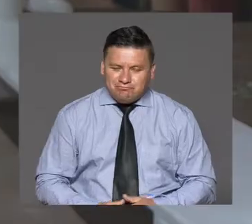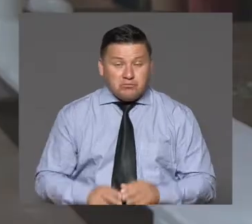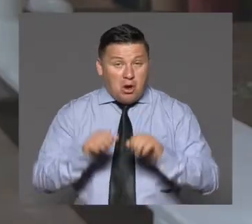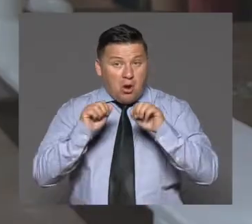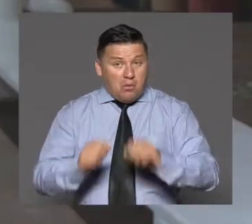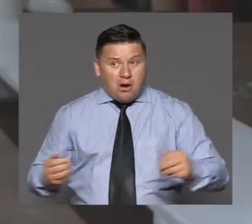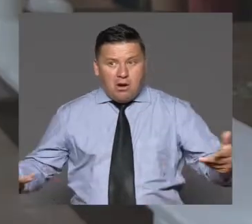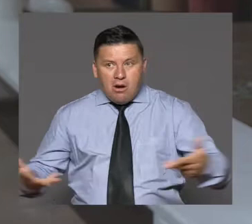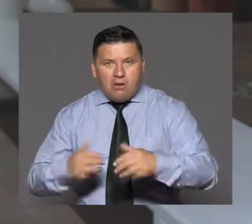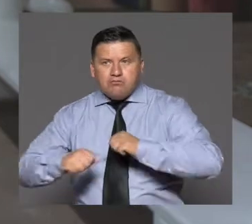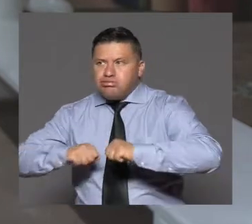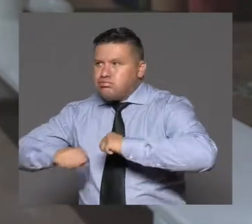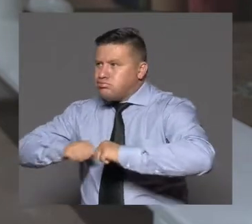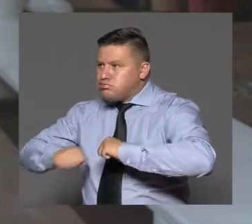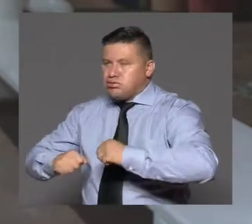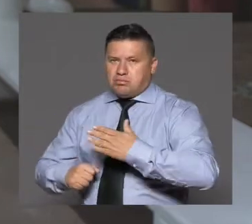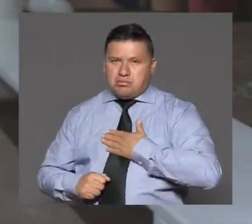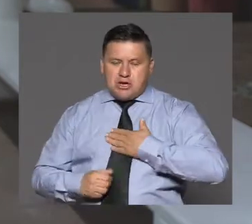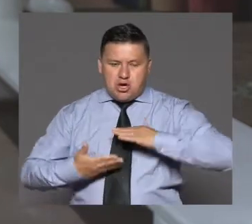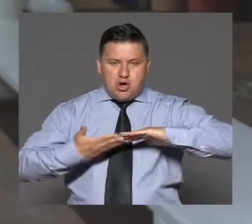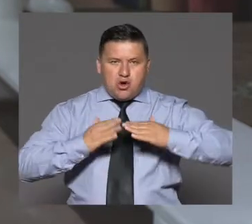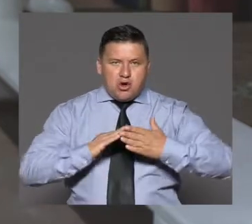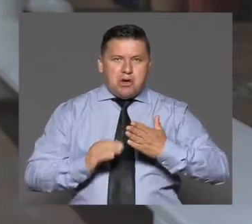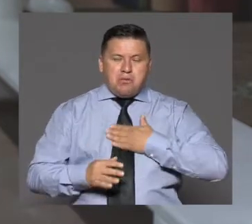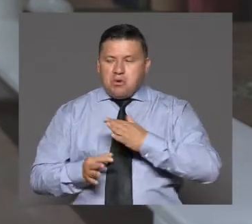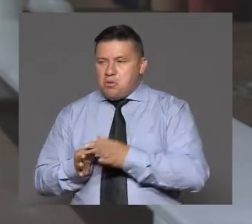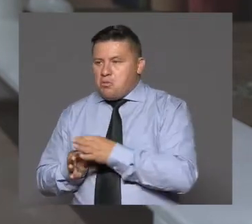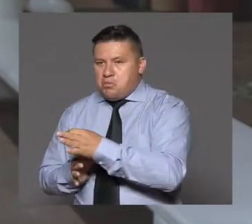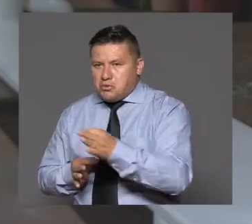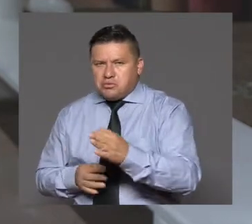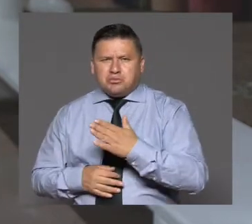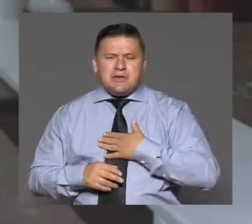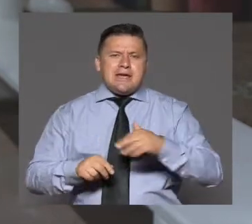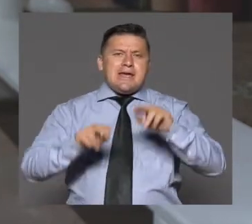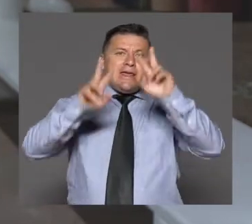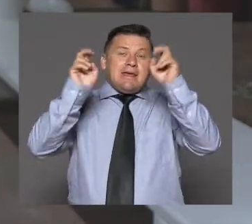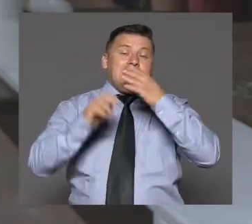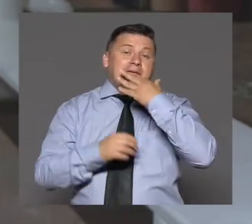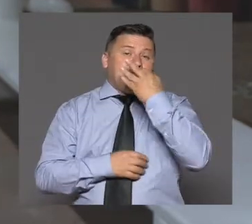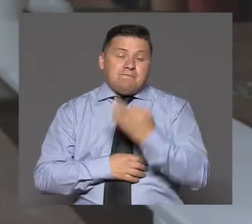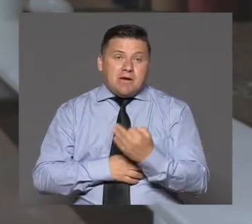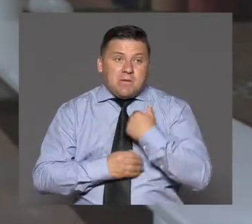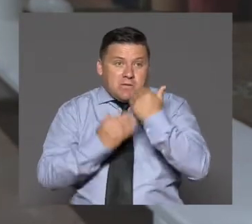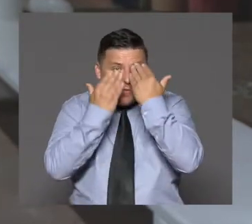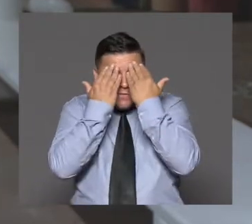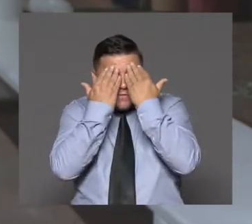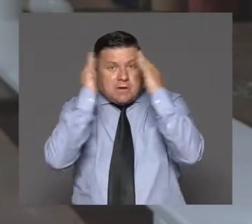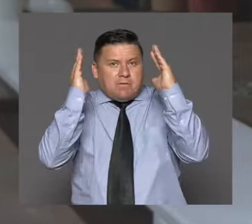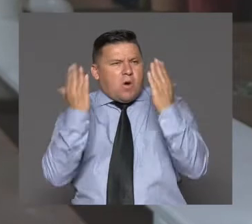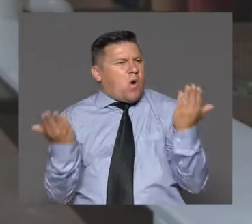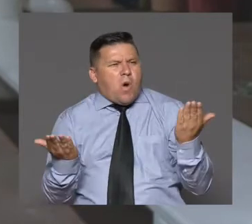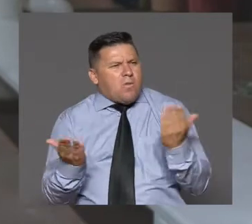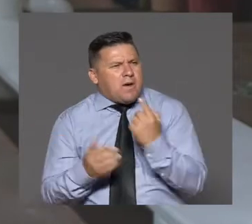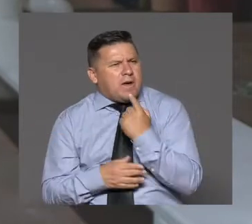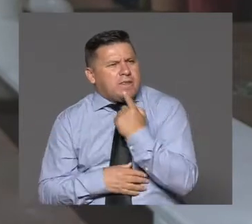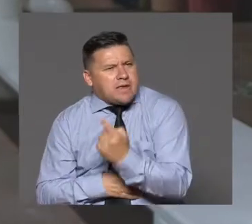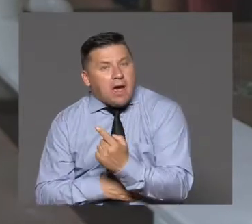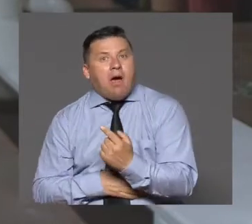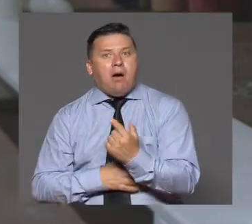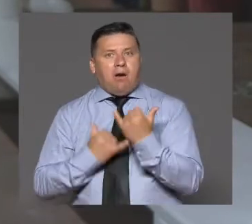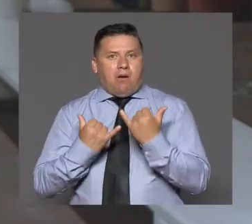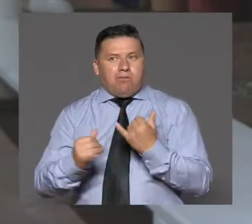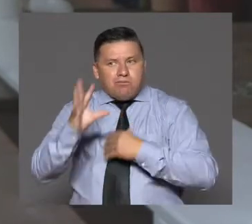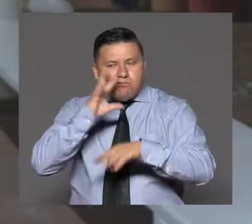podido ayudar a gestionar en mi comunidad, en mi municipio, temas que la verdad no lo sabía cómo se decía.